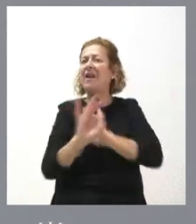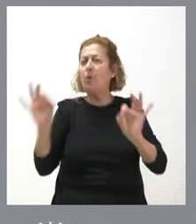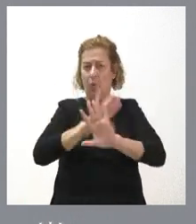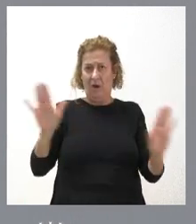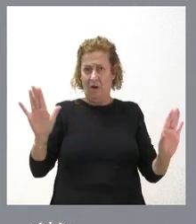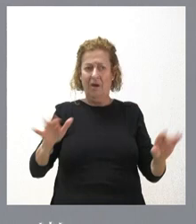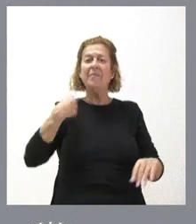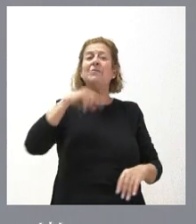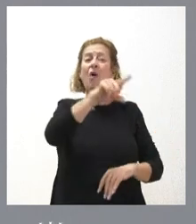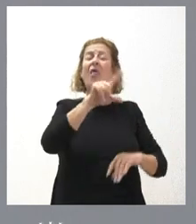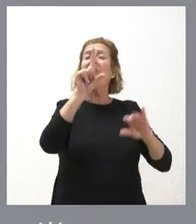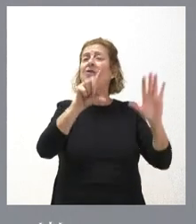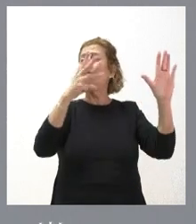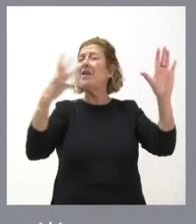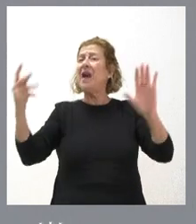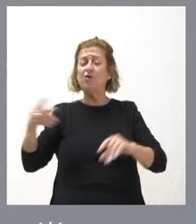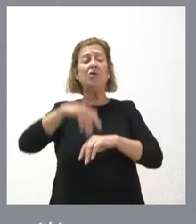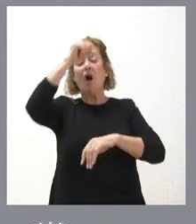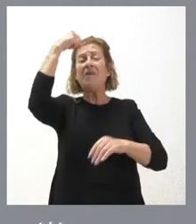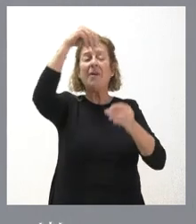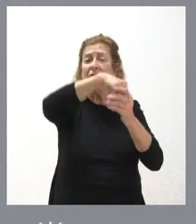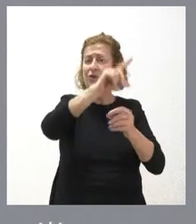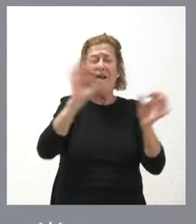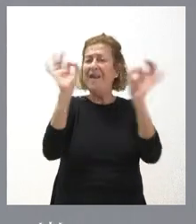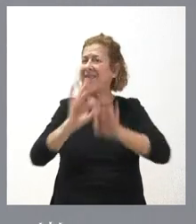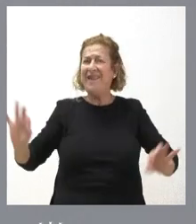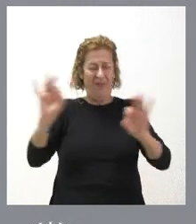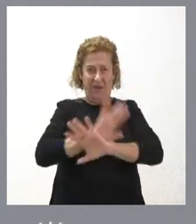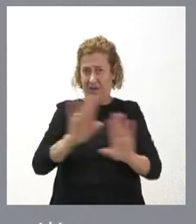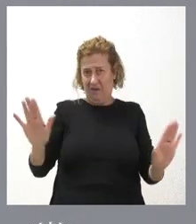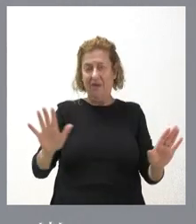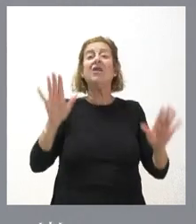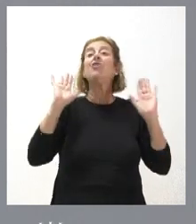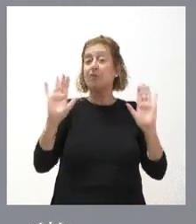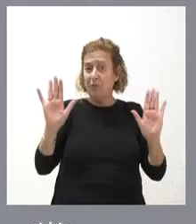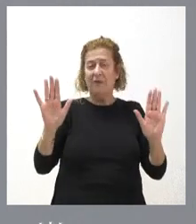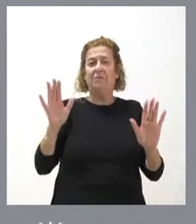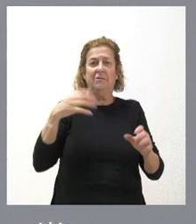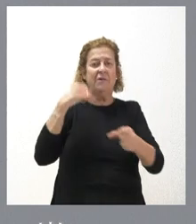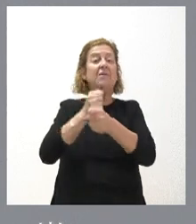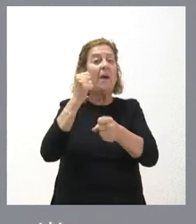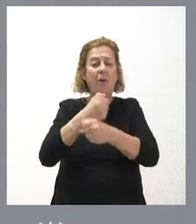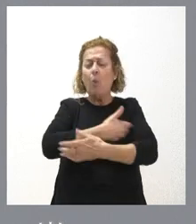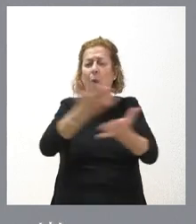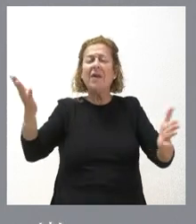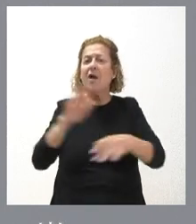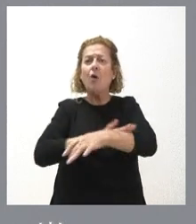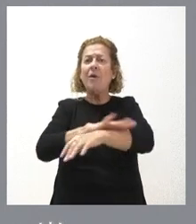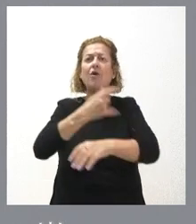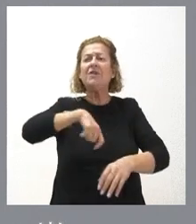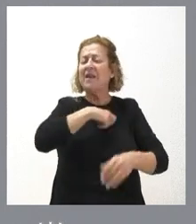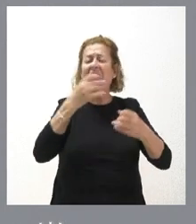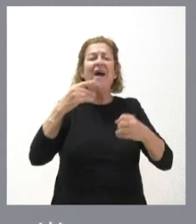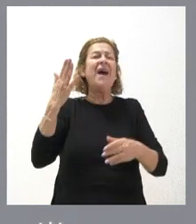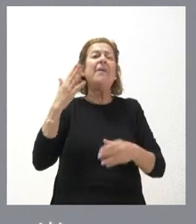esas 138 ni a sus trabajadores ni a ninguna otra y por tanto es misión de cualquier gobierno de España garantizar la igualdad